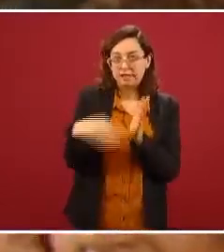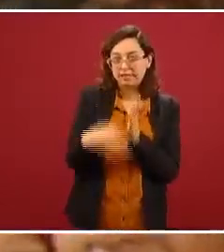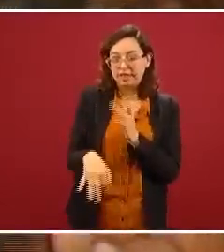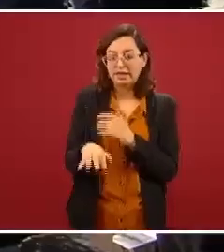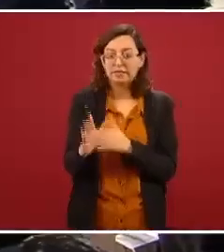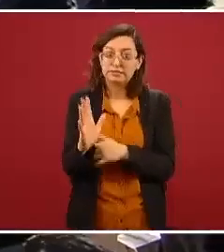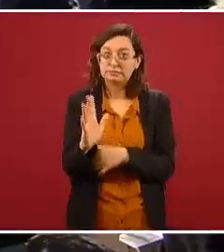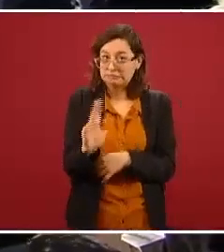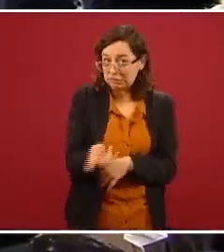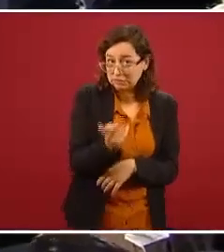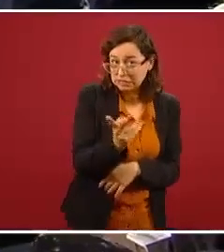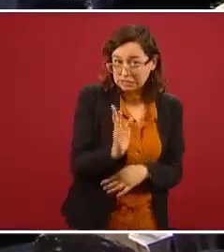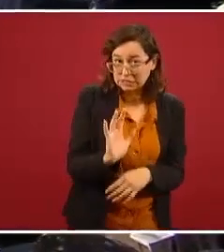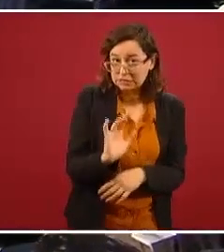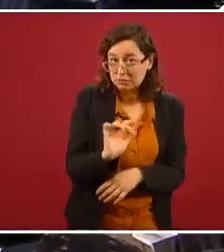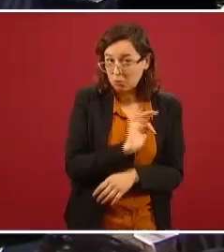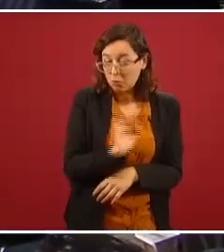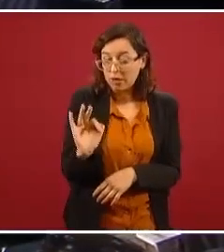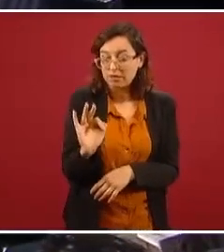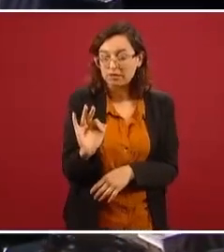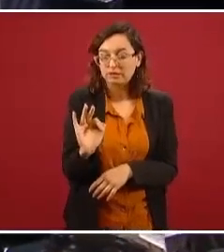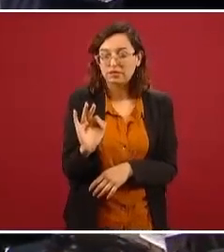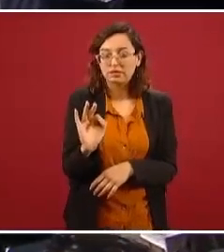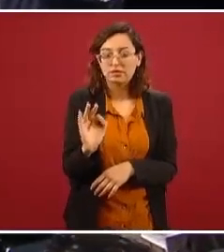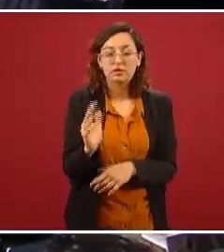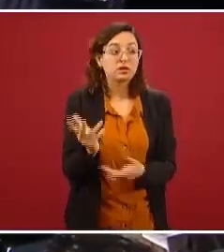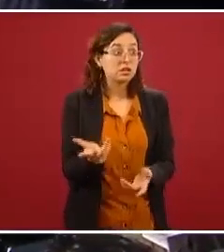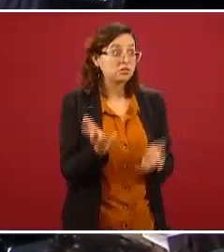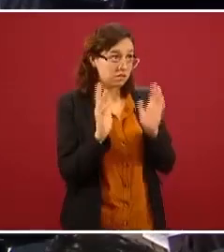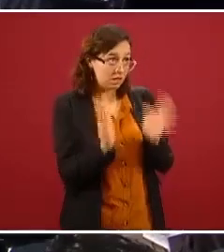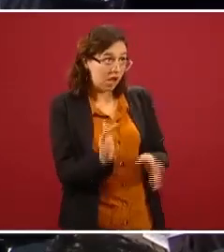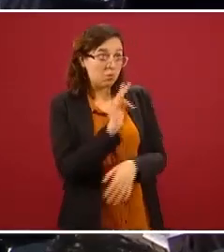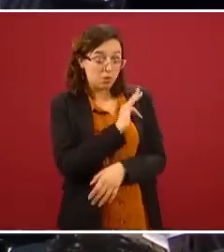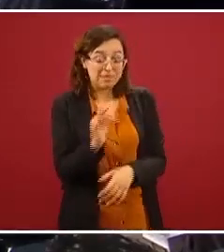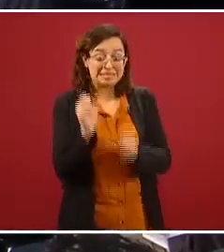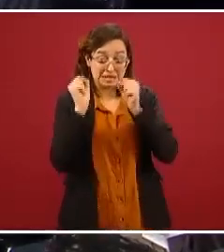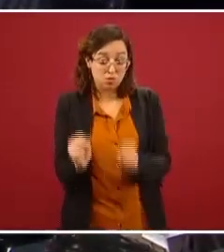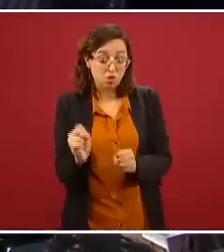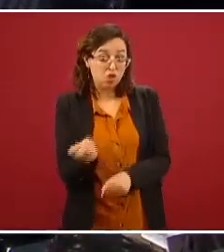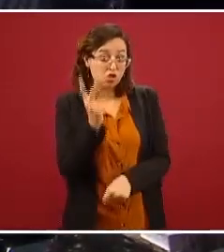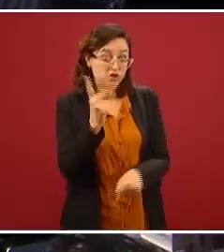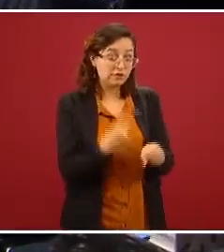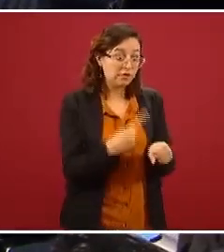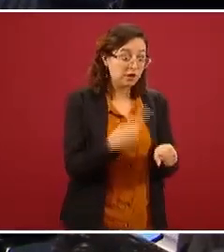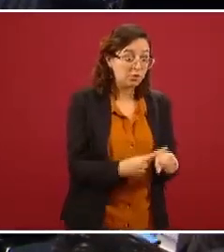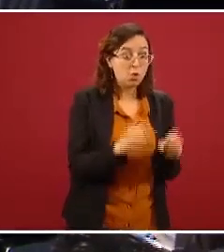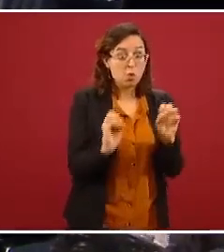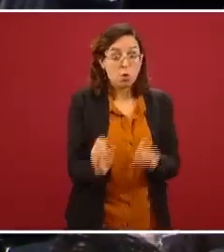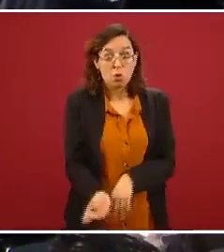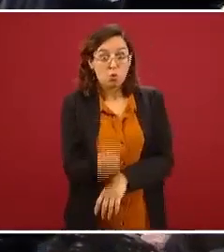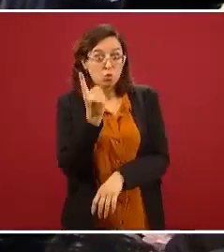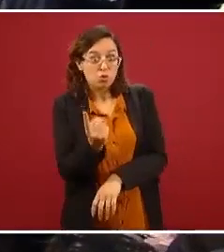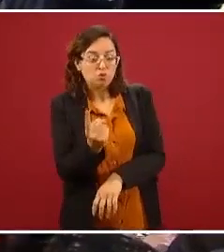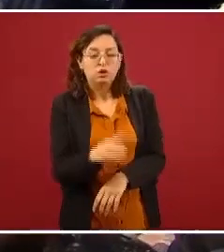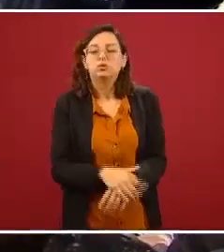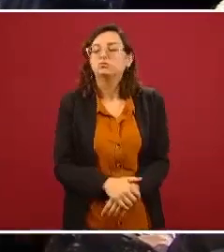Por un lado, eso, gracias. Pero ¿cuál es la pregunta? Si se puede hablar ya de 2 casos o solo un caso. Hablemos de 2 casos,